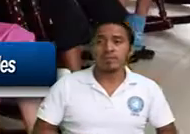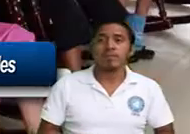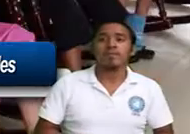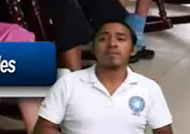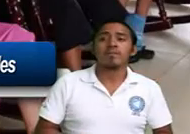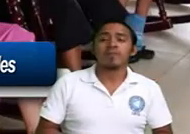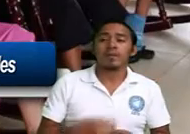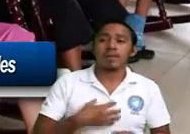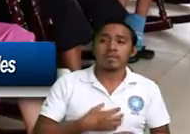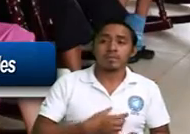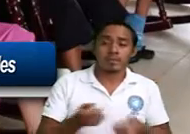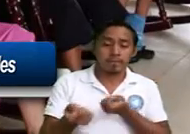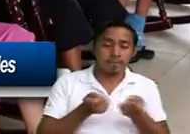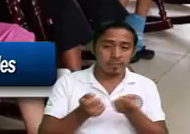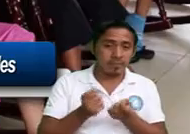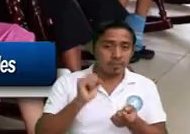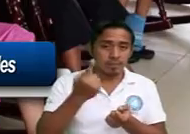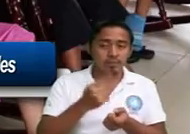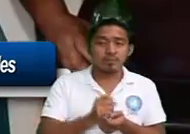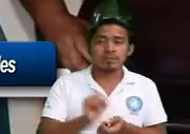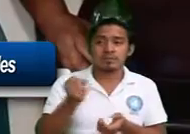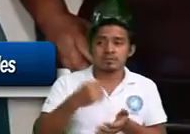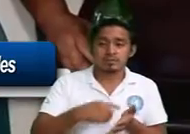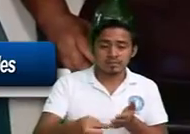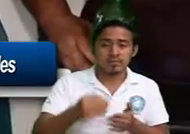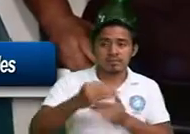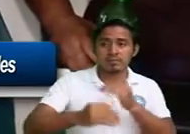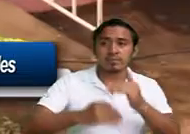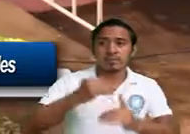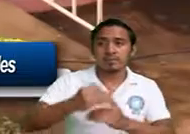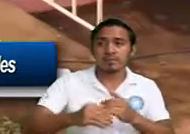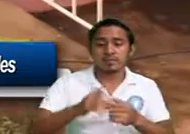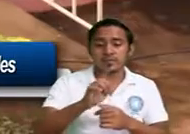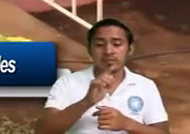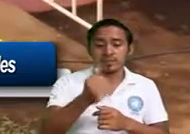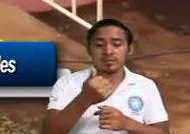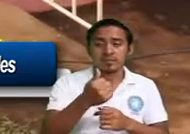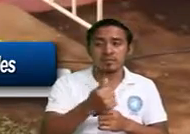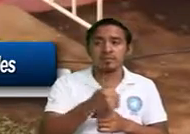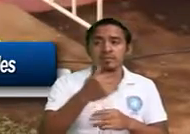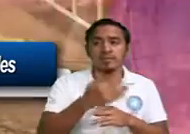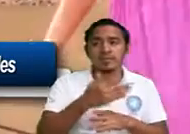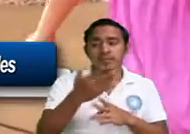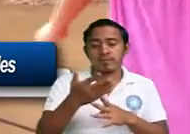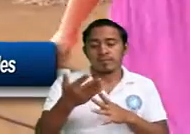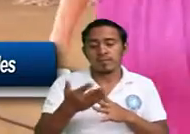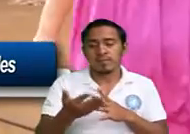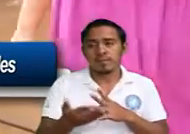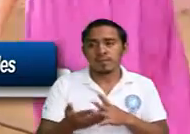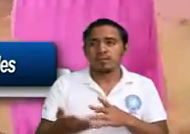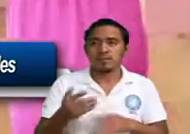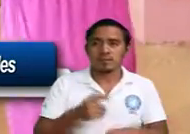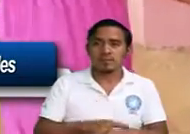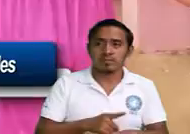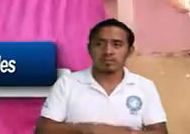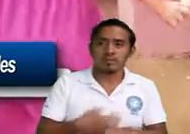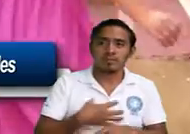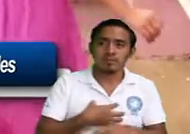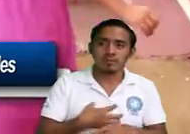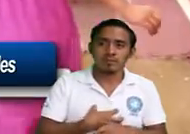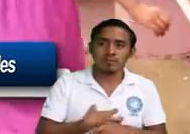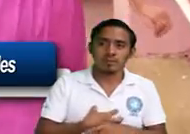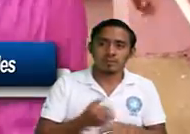tiene que ser su primer control en las primeras semanas, y después de la semana 16 se hacen tanto controles prenatales como